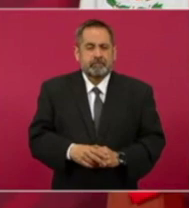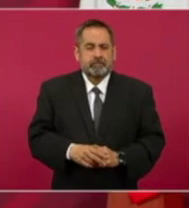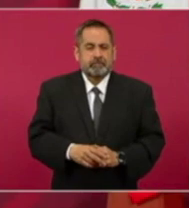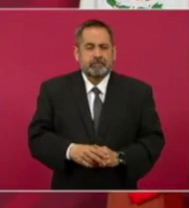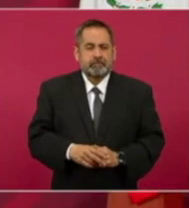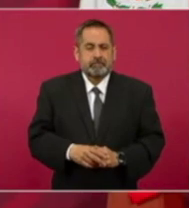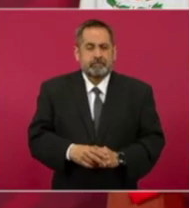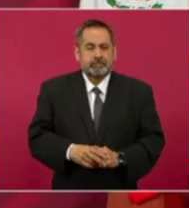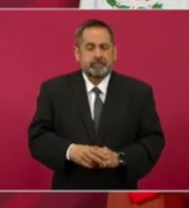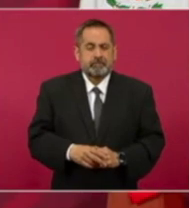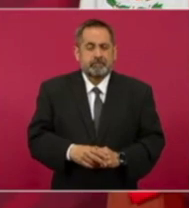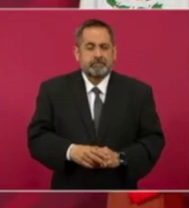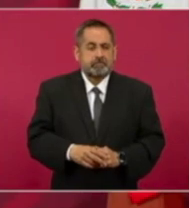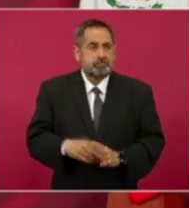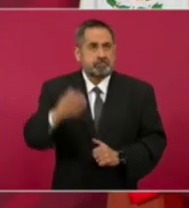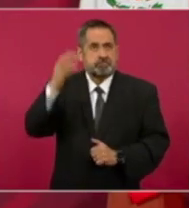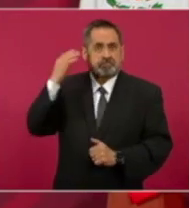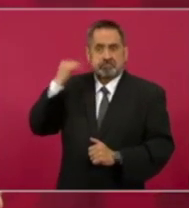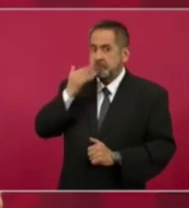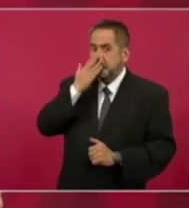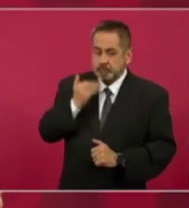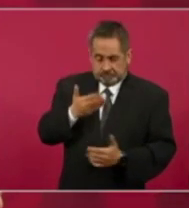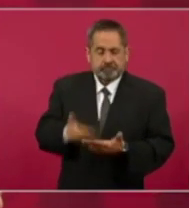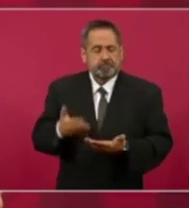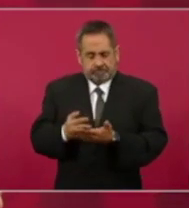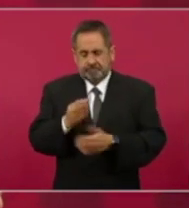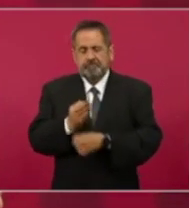hace algún tiempo.